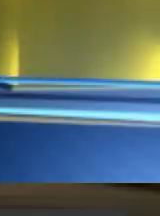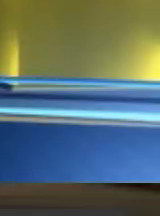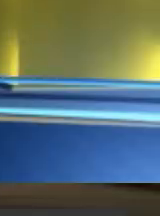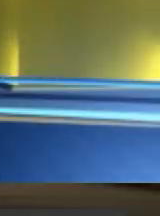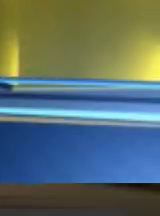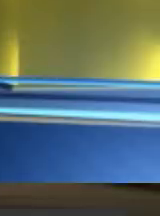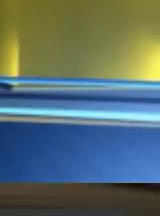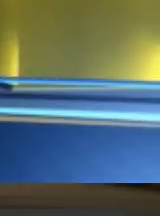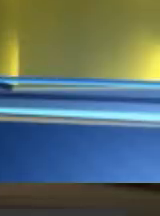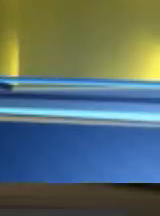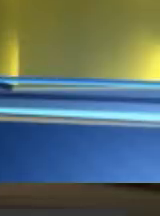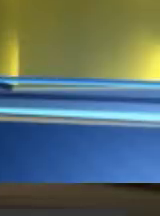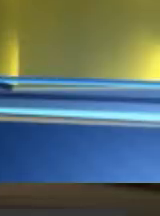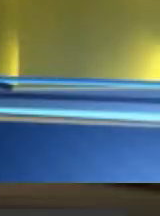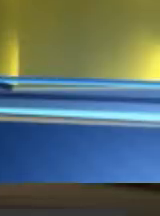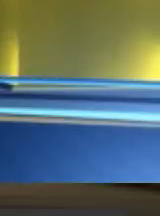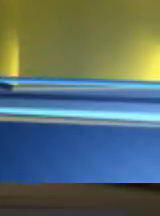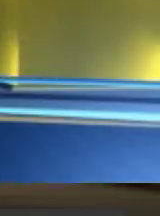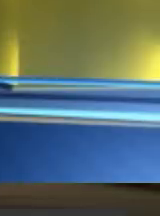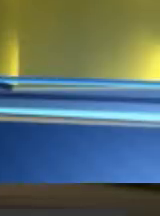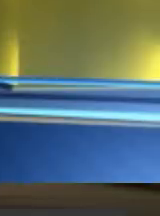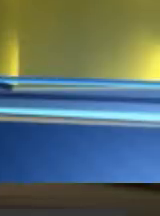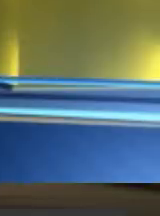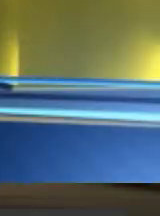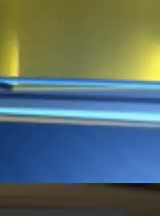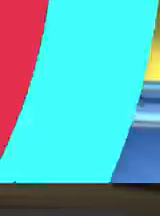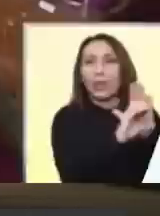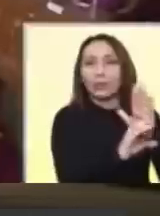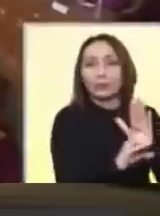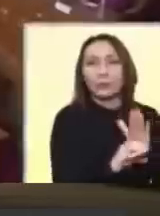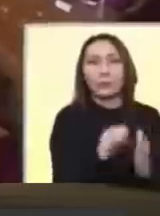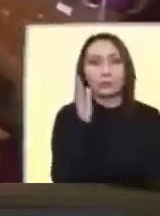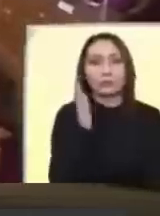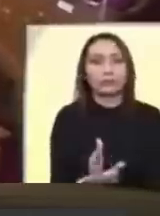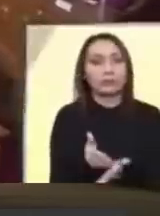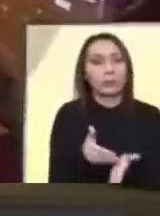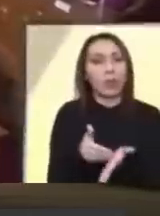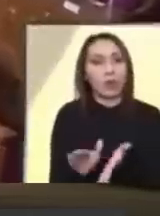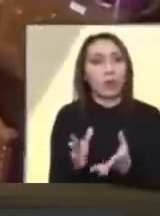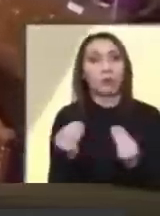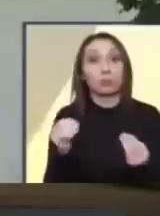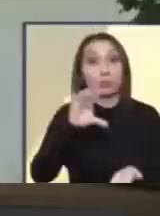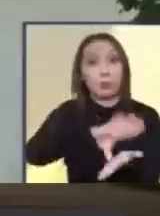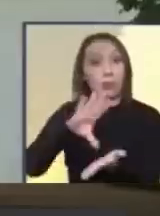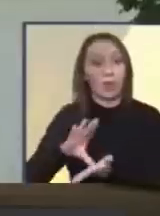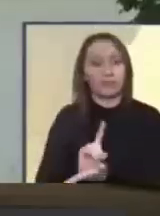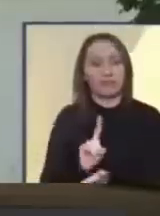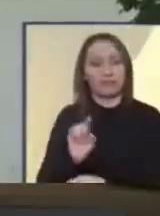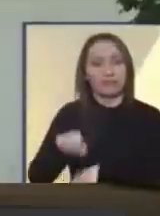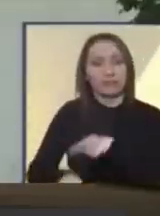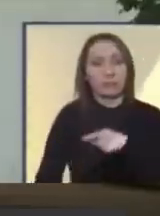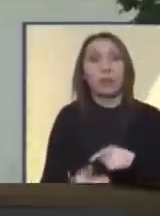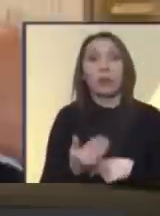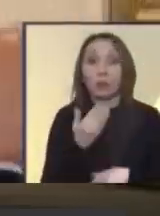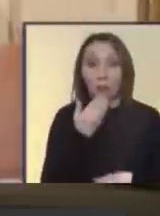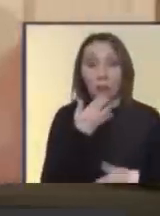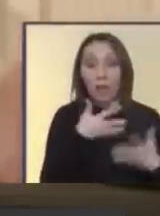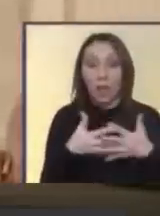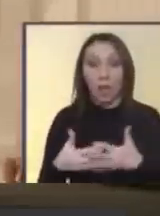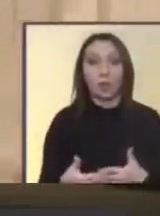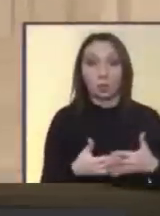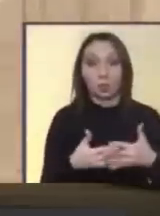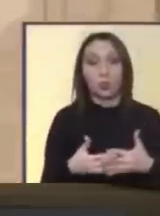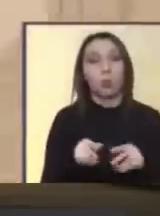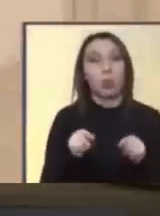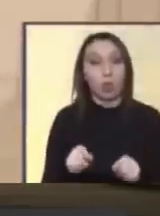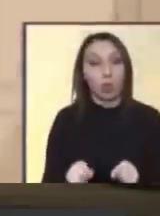ONU, el edificio ubicado en la ciudad de Nueva York, en Estados Unidos, ya que los presidentes y jefes de Estado es considerado como territorio neutral,